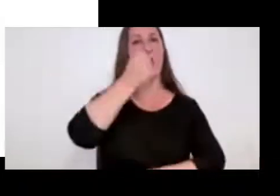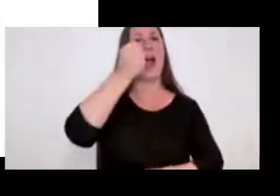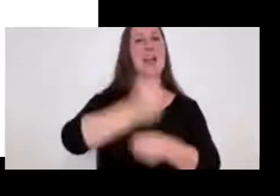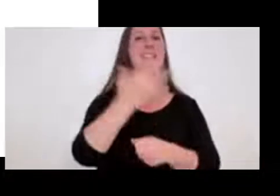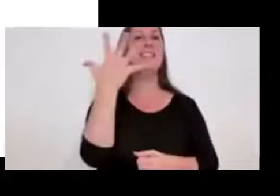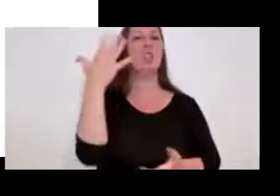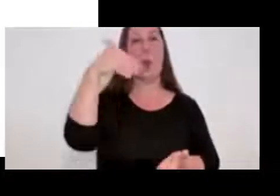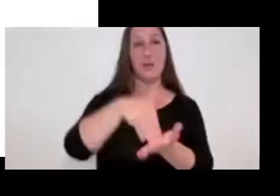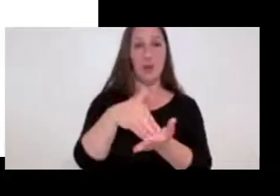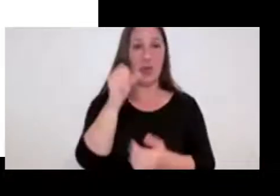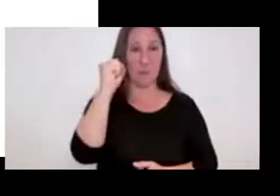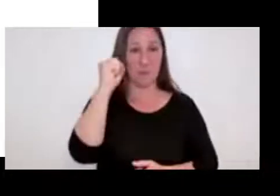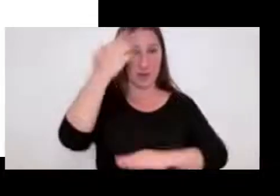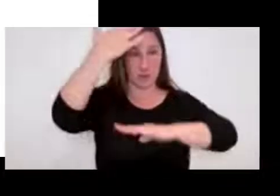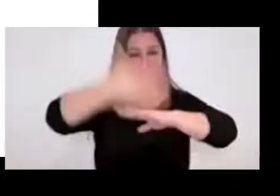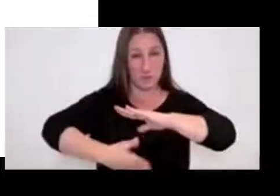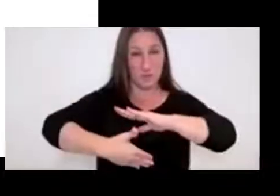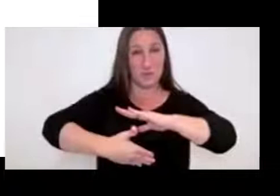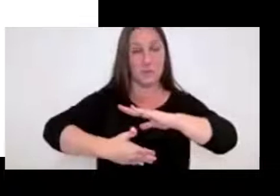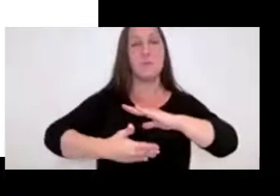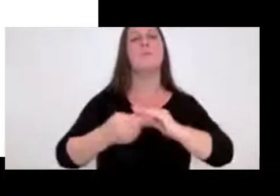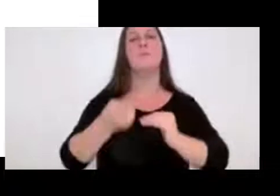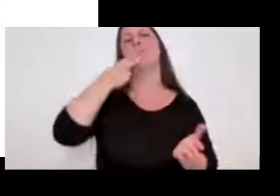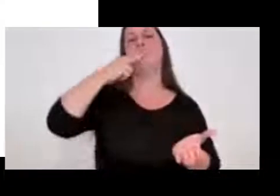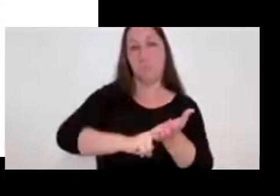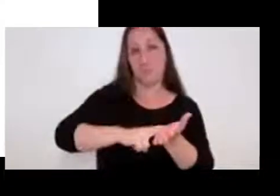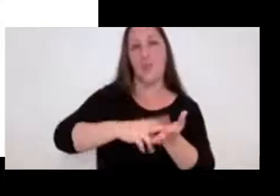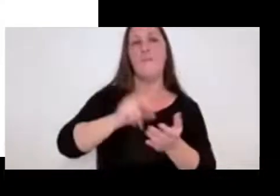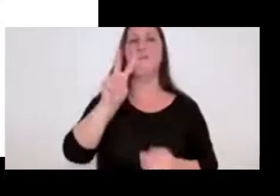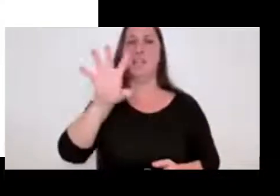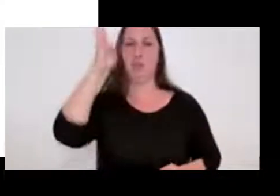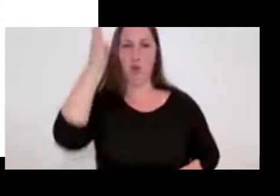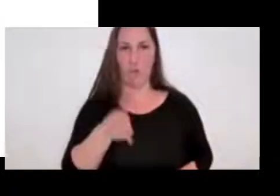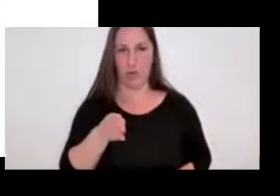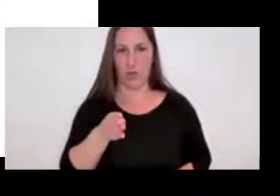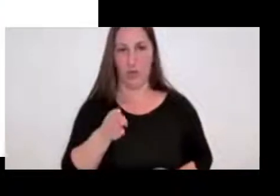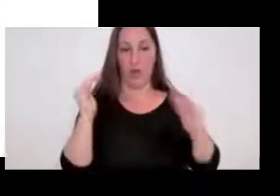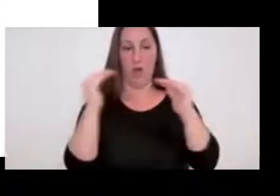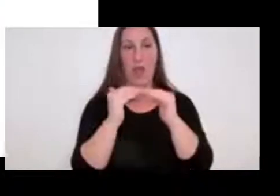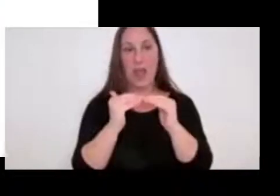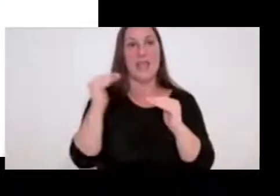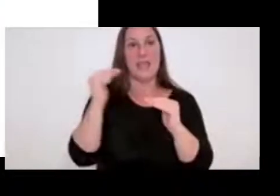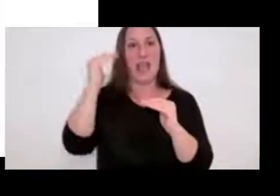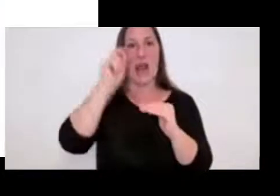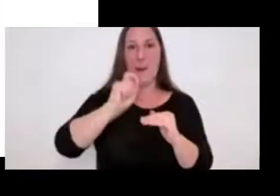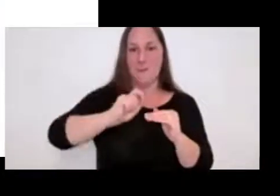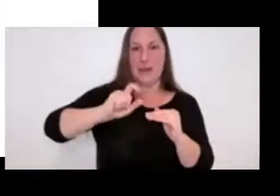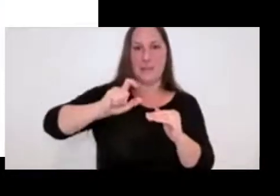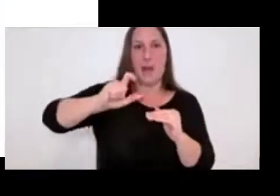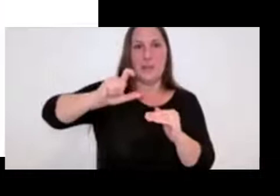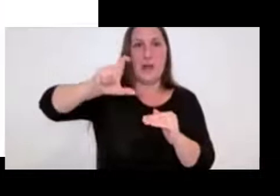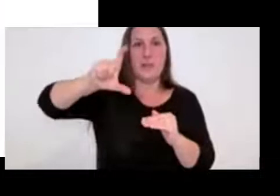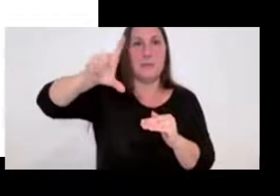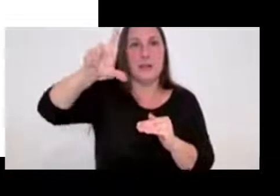de pesos tributará al 25%, y esa escala se va incrementando y se